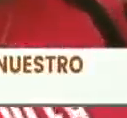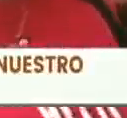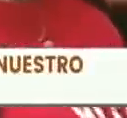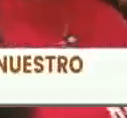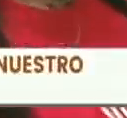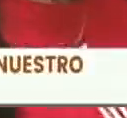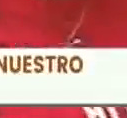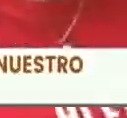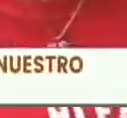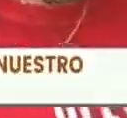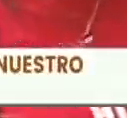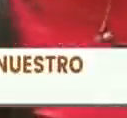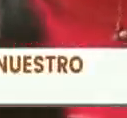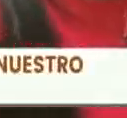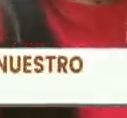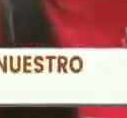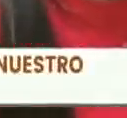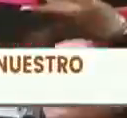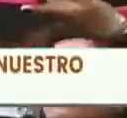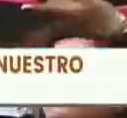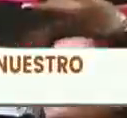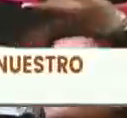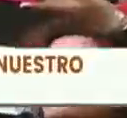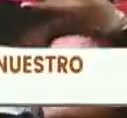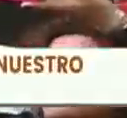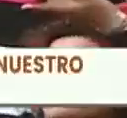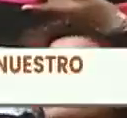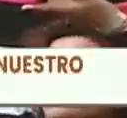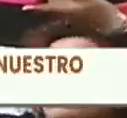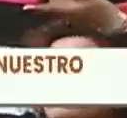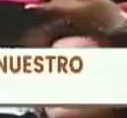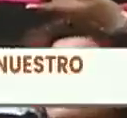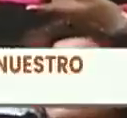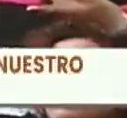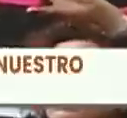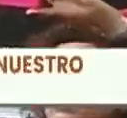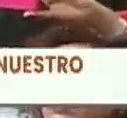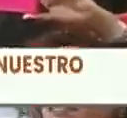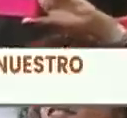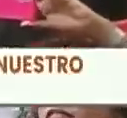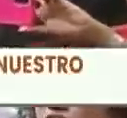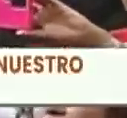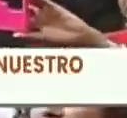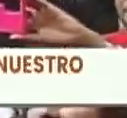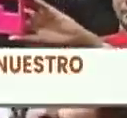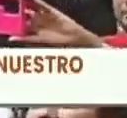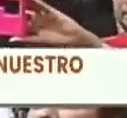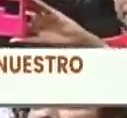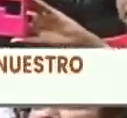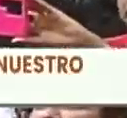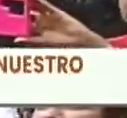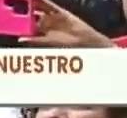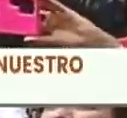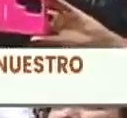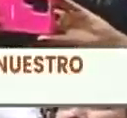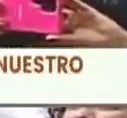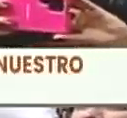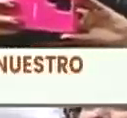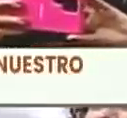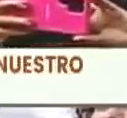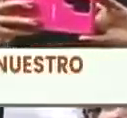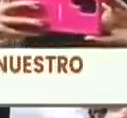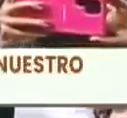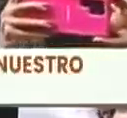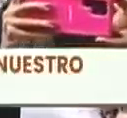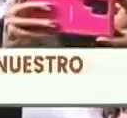de vuelta, hermano. La patria se mantiene viva. Nos encontramos y desde las afueras de la Asamblea Nacional, donde el día de hoy se lleva a